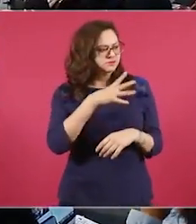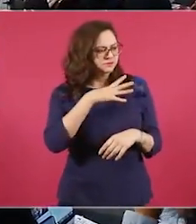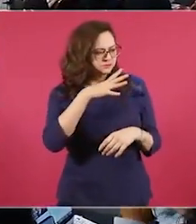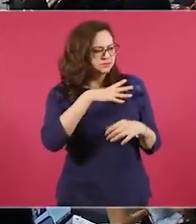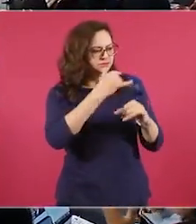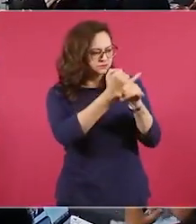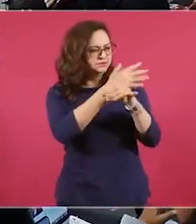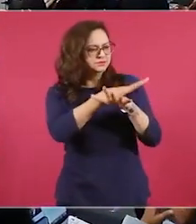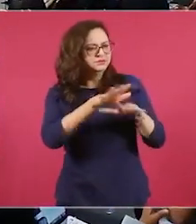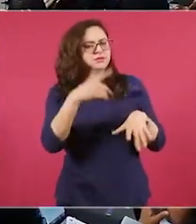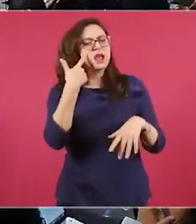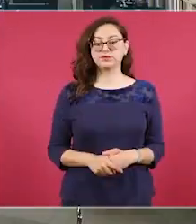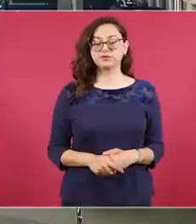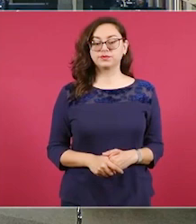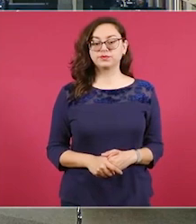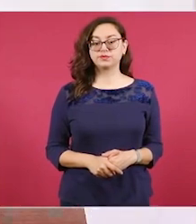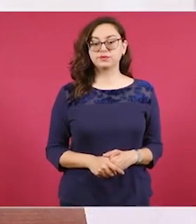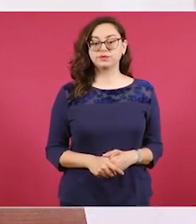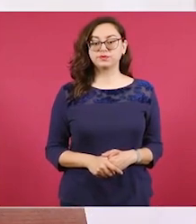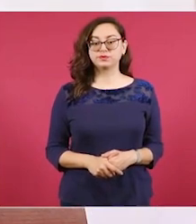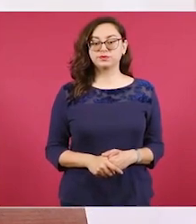conseguimos el dato.